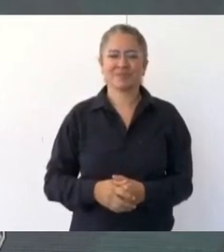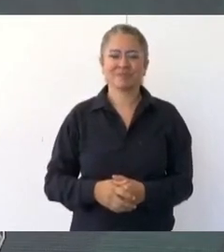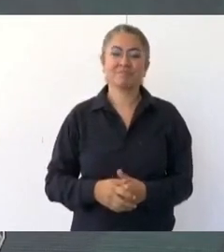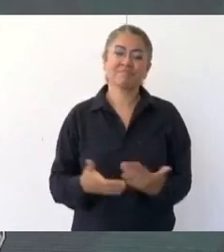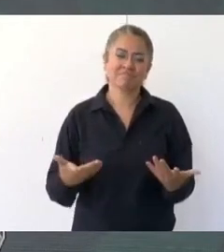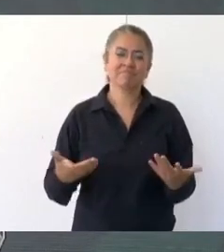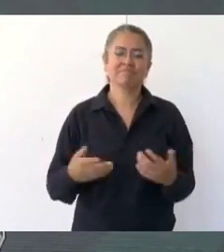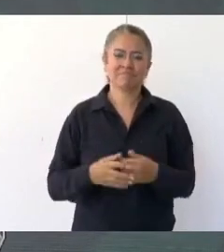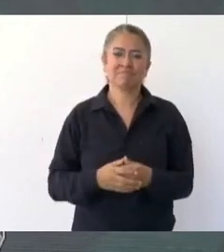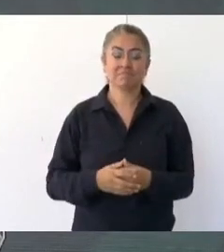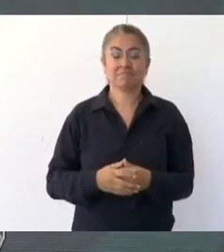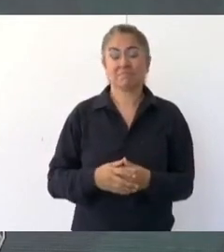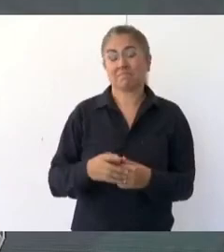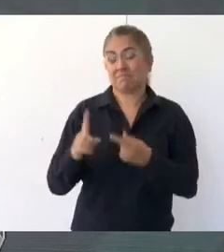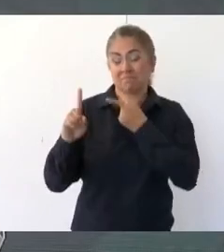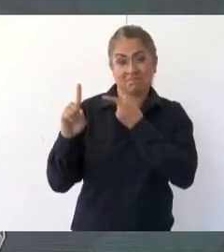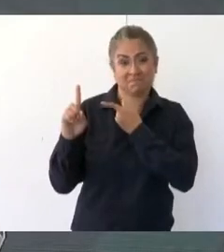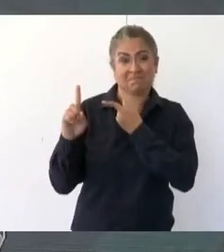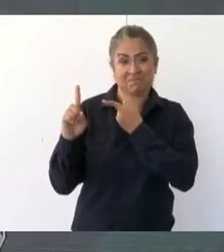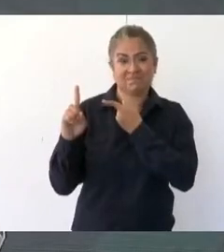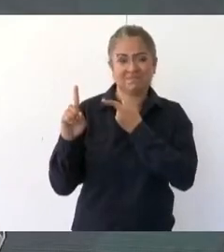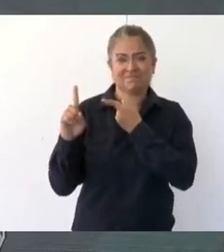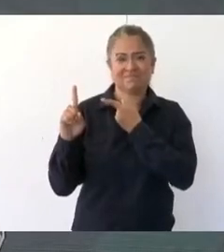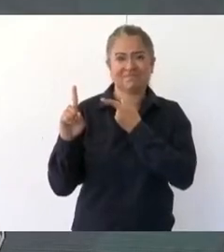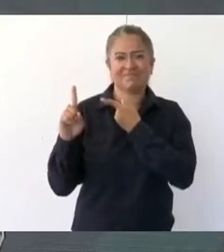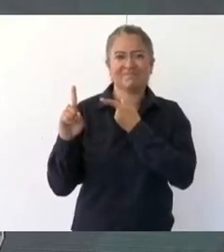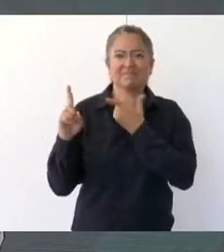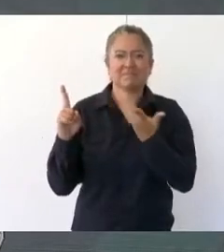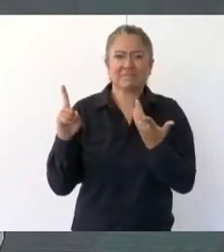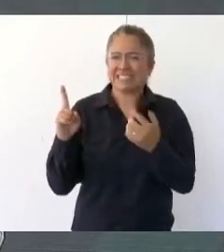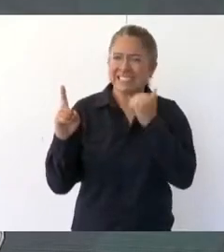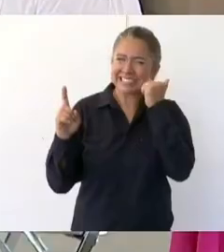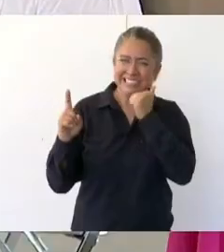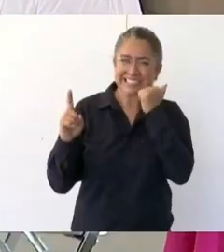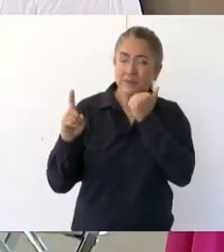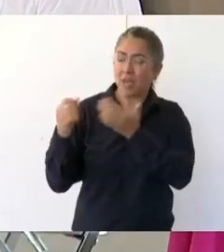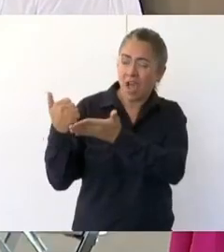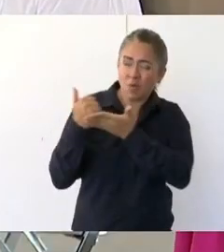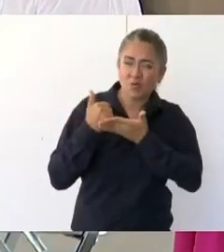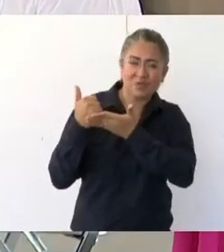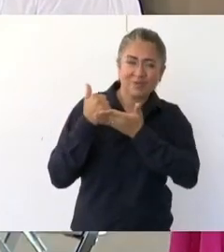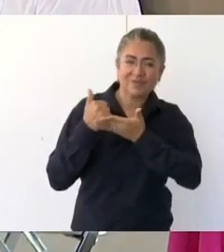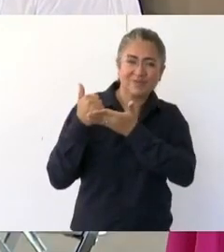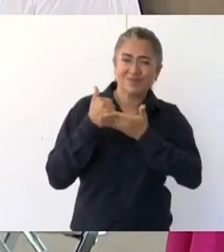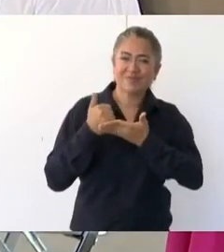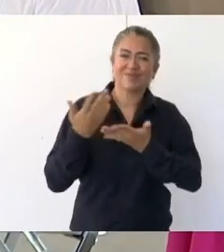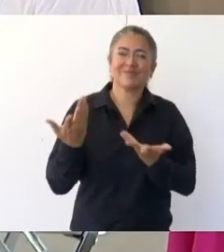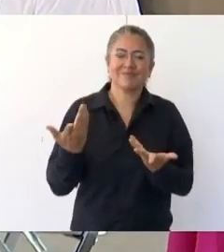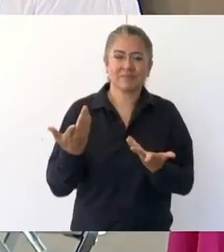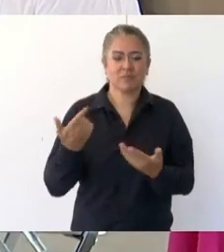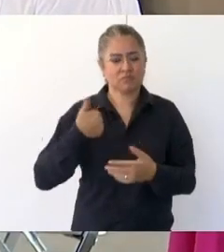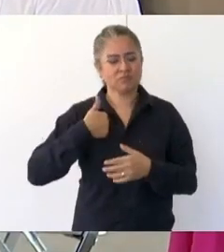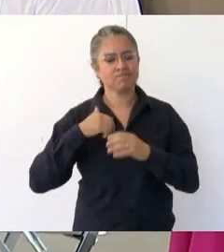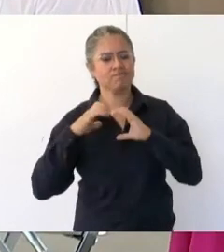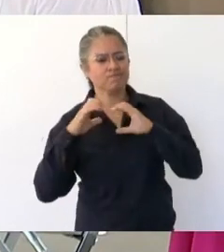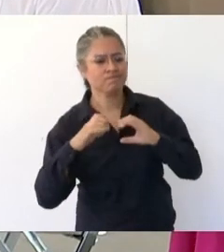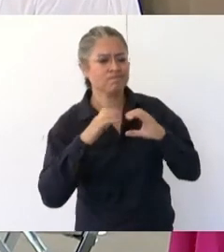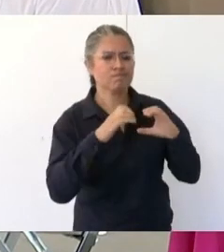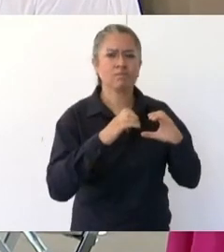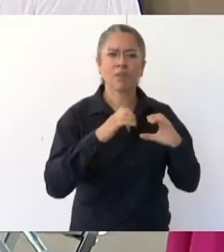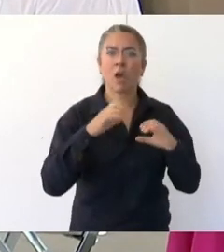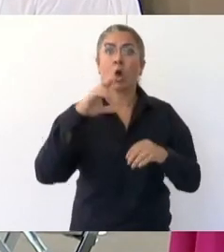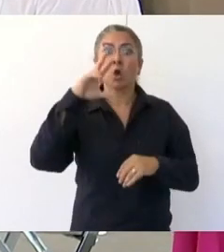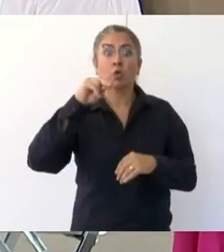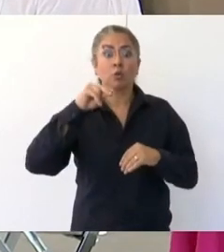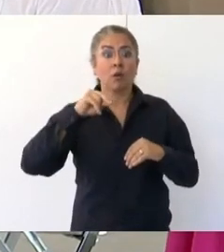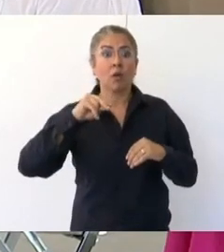y era el que me ayudaba a cuidar que no se